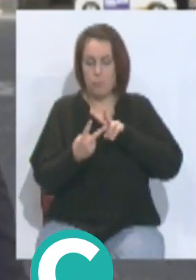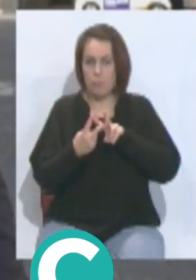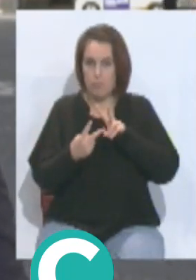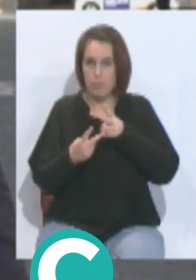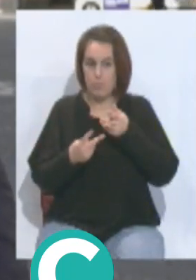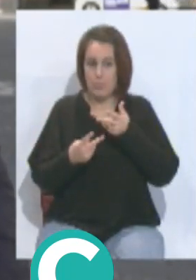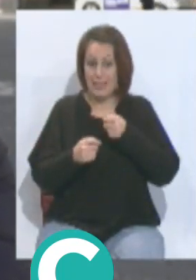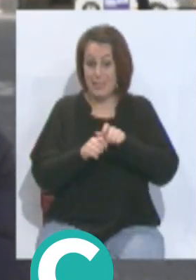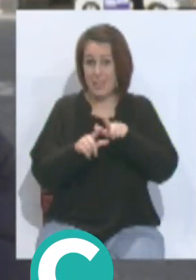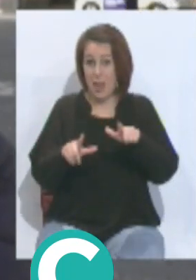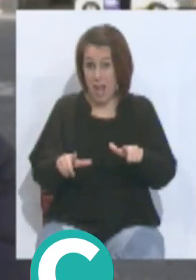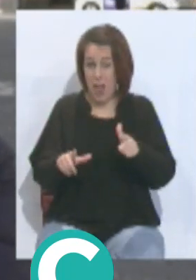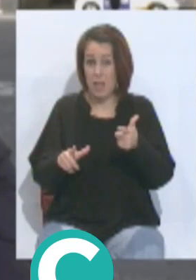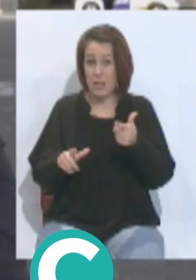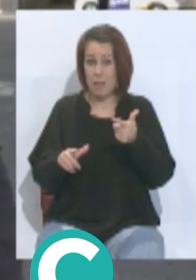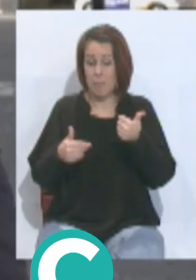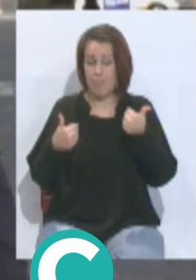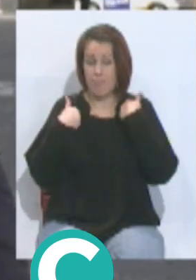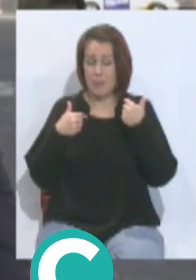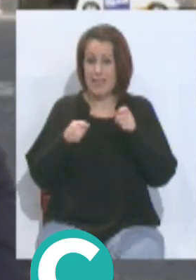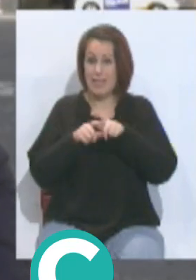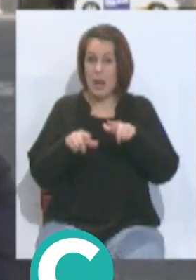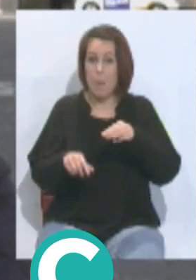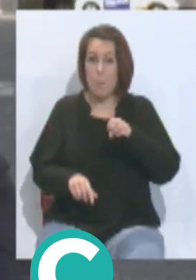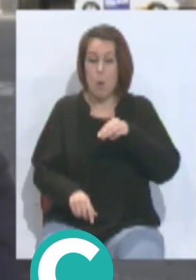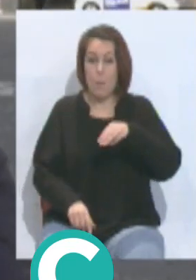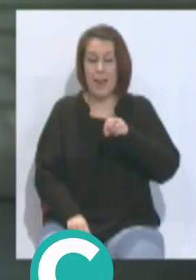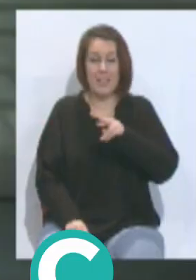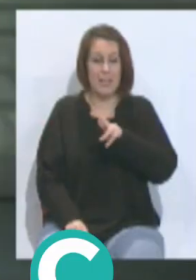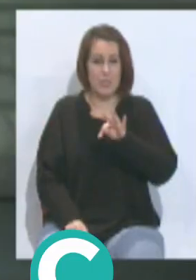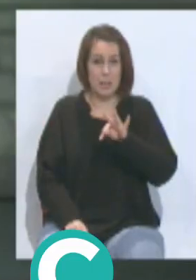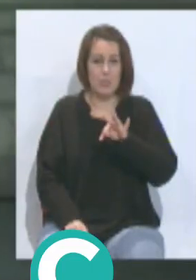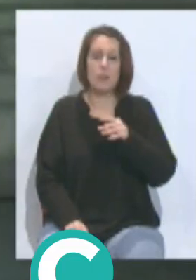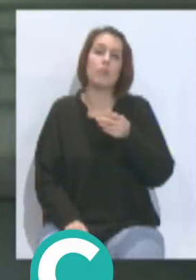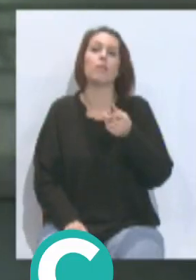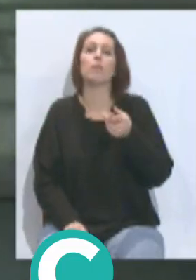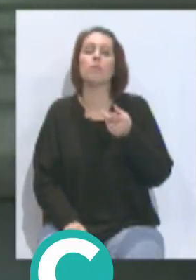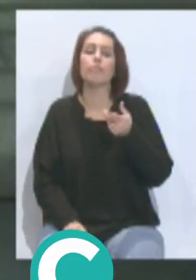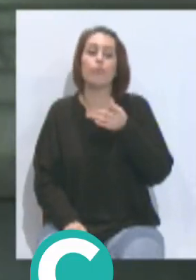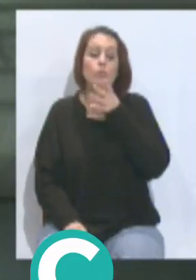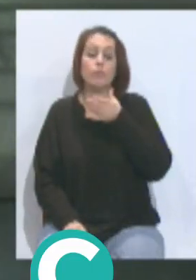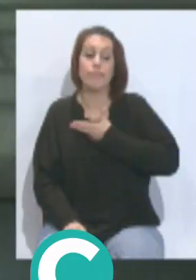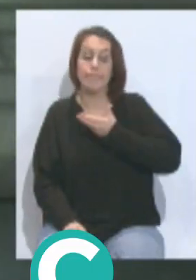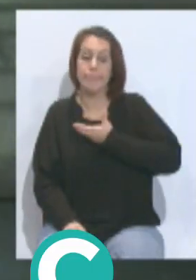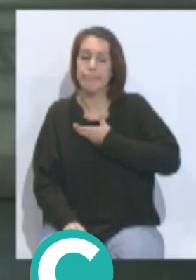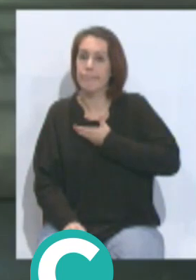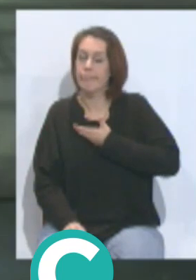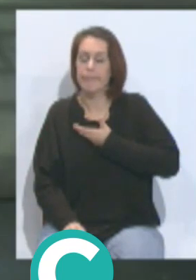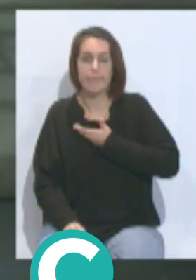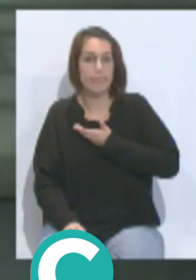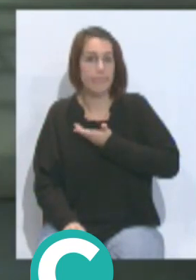con la propia sala, con el propio responsable de la sala Mamar. Debido a que en el ayuntamiento nos encontramos con